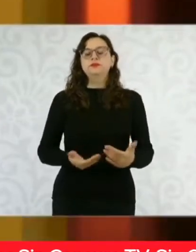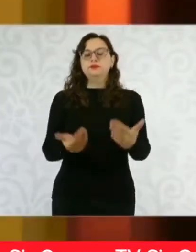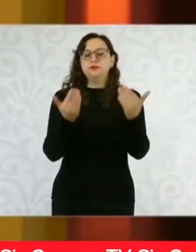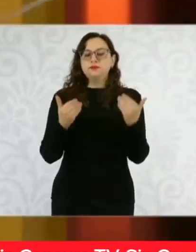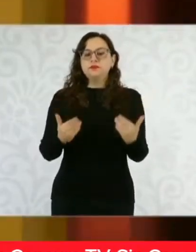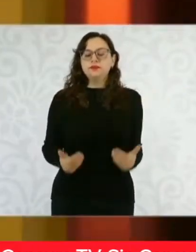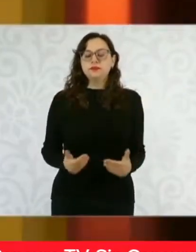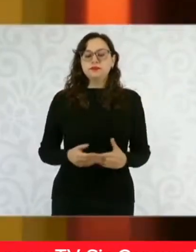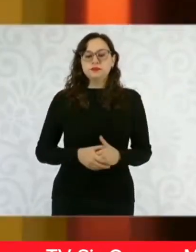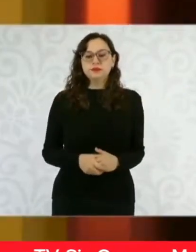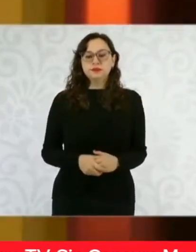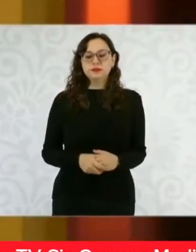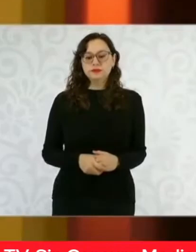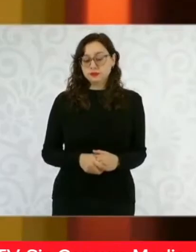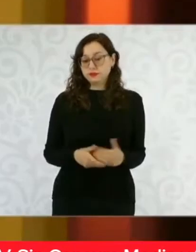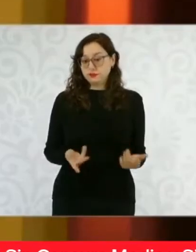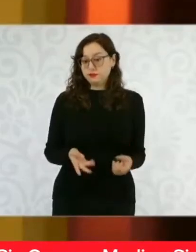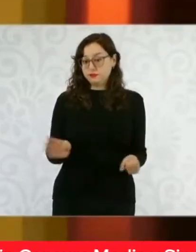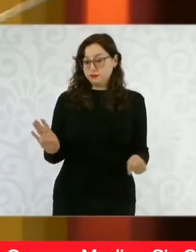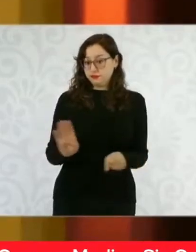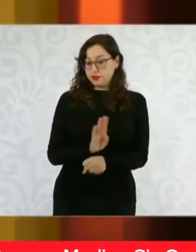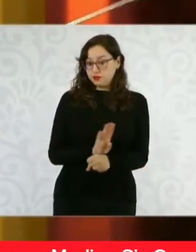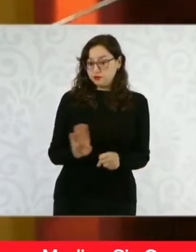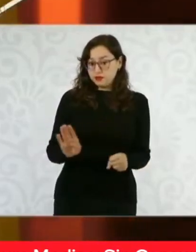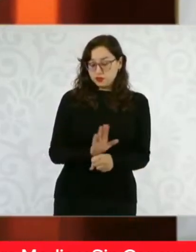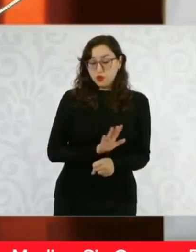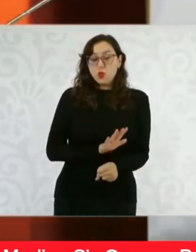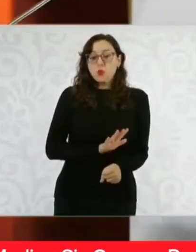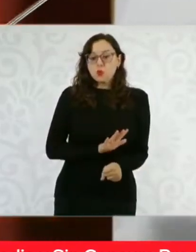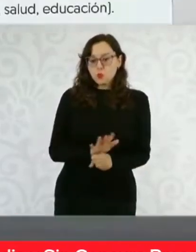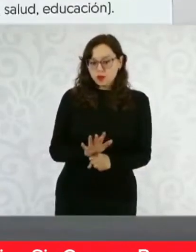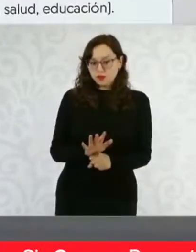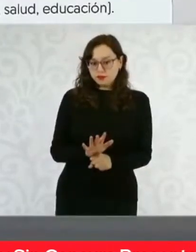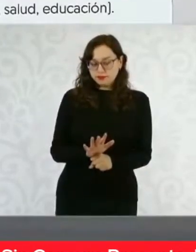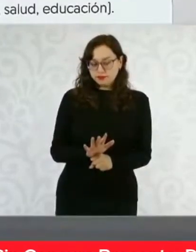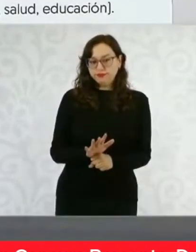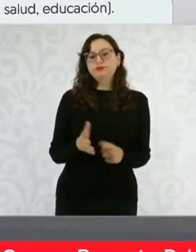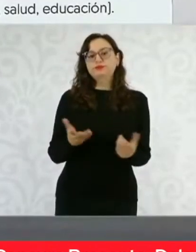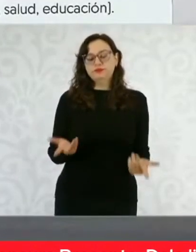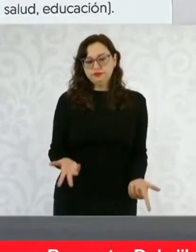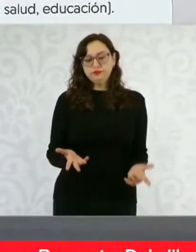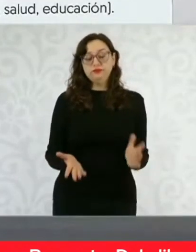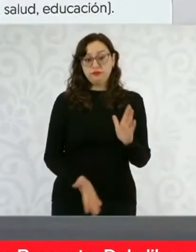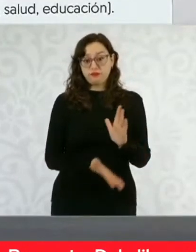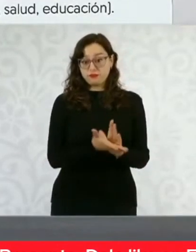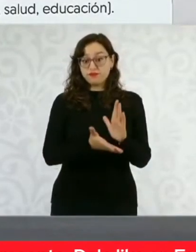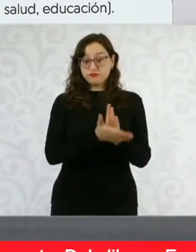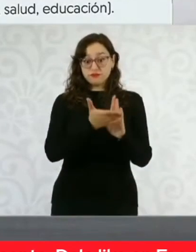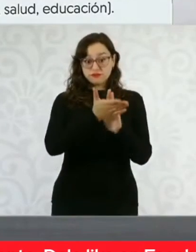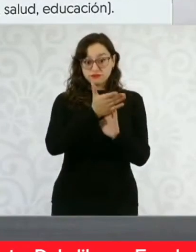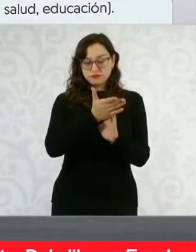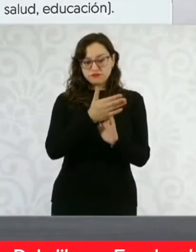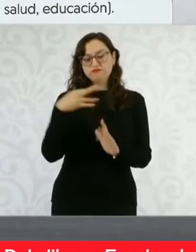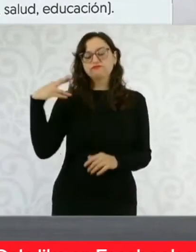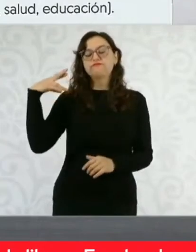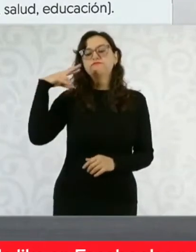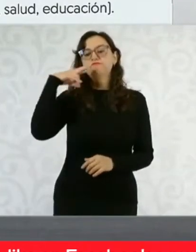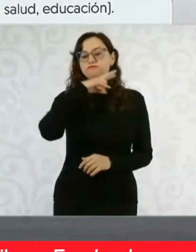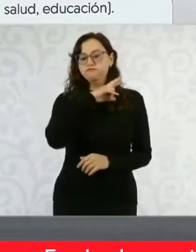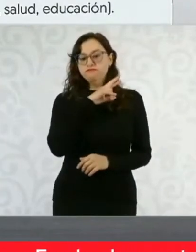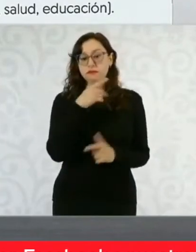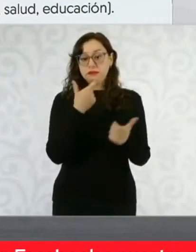¿Cuáles son los principales beneficios de esta constructora? Que se va a reducir el tiempo y el costo de producción de